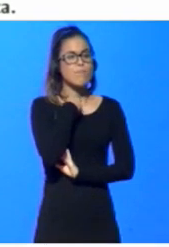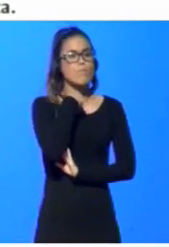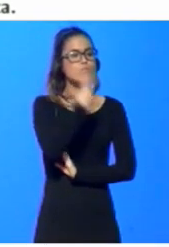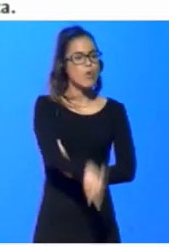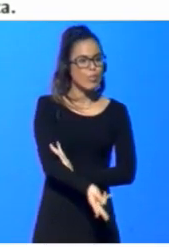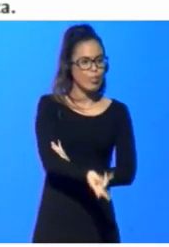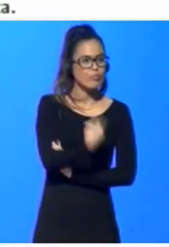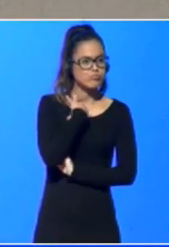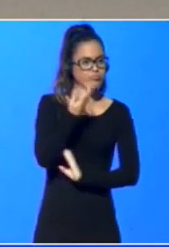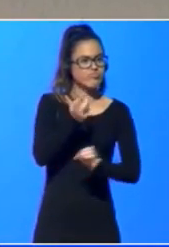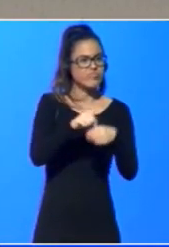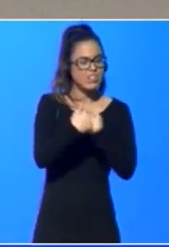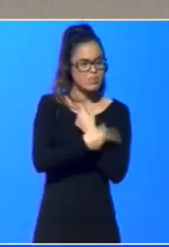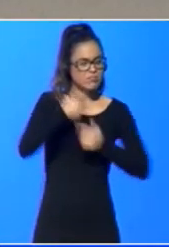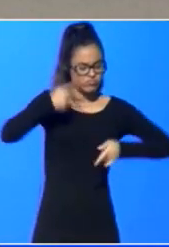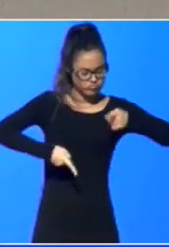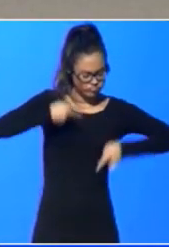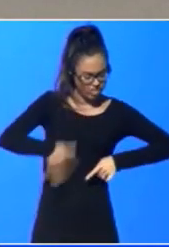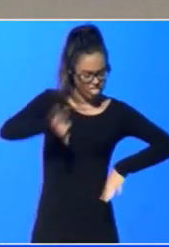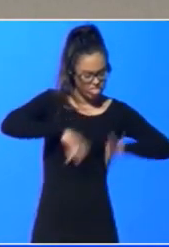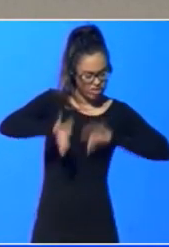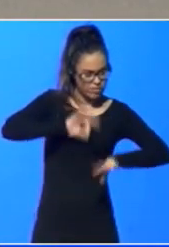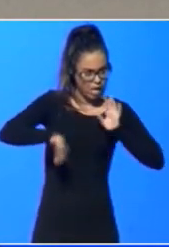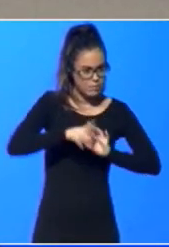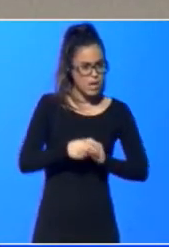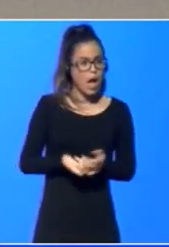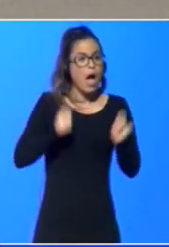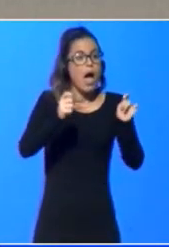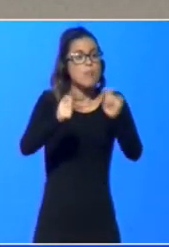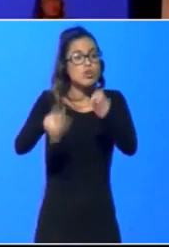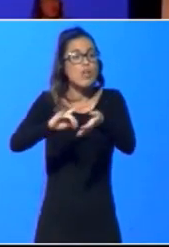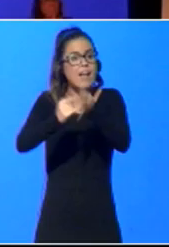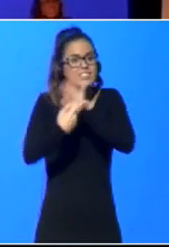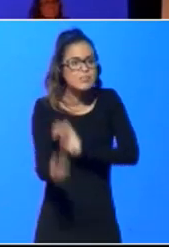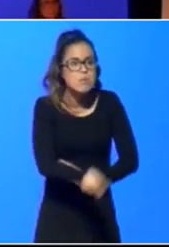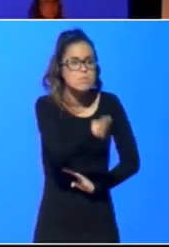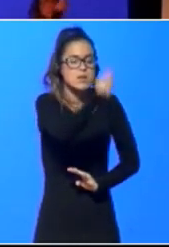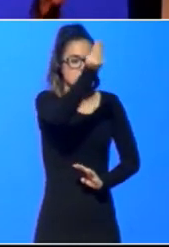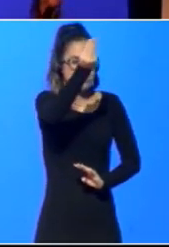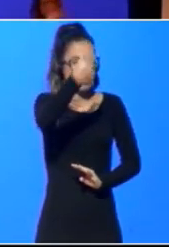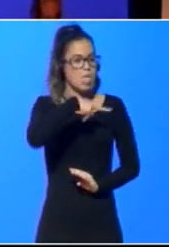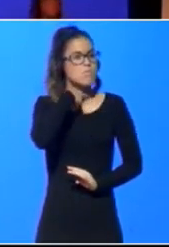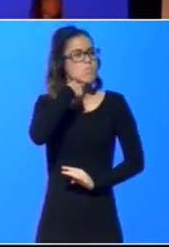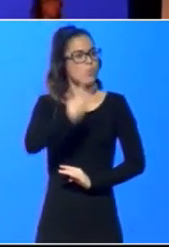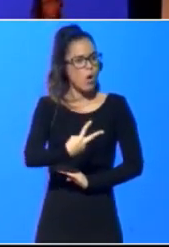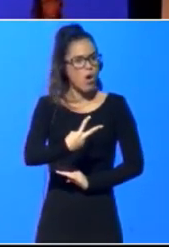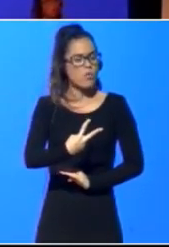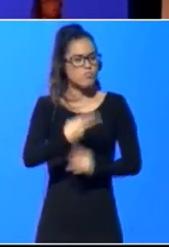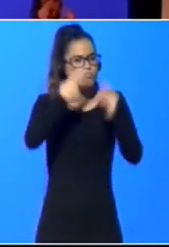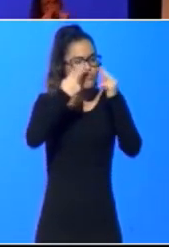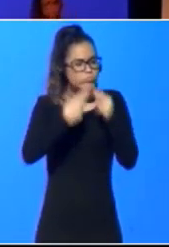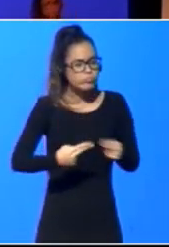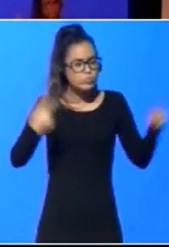influir, decidir, aportar a la mejora del sistema, que se les escuche entre